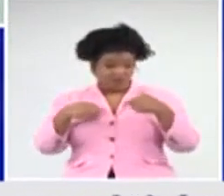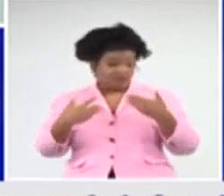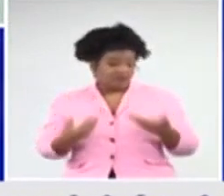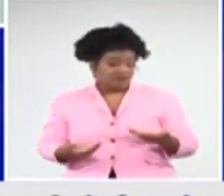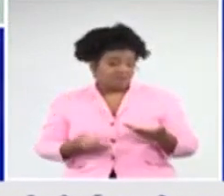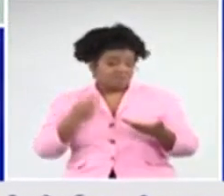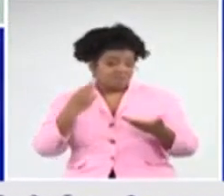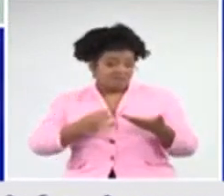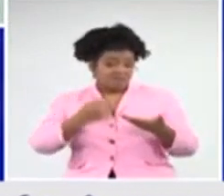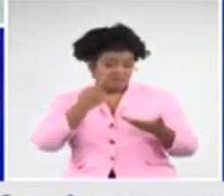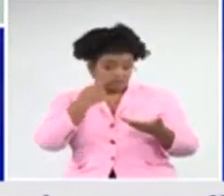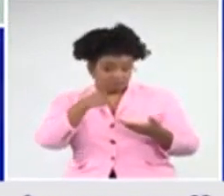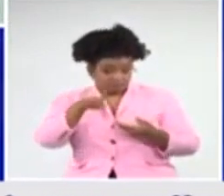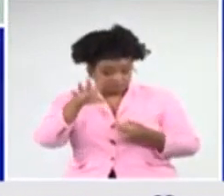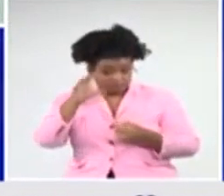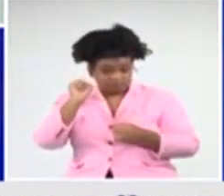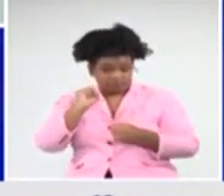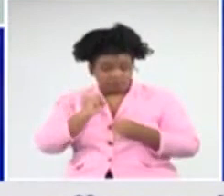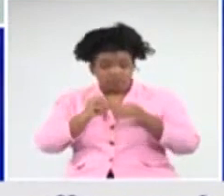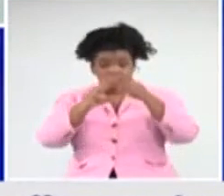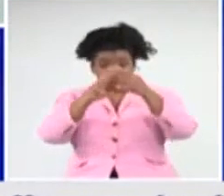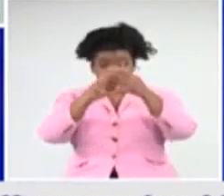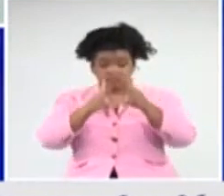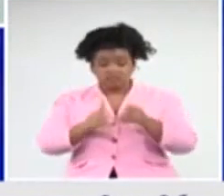ver ahí, con la cifra de